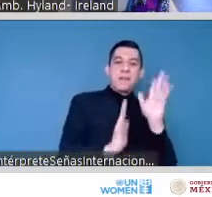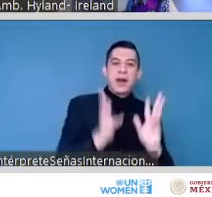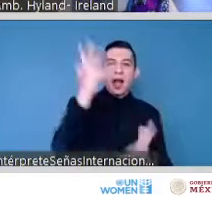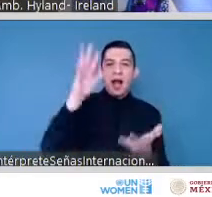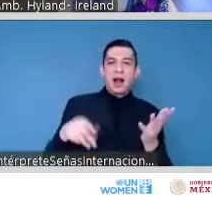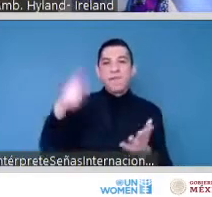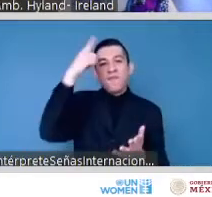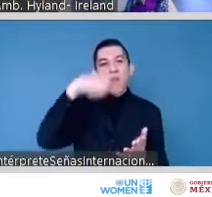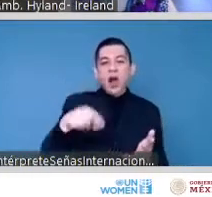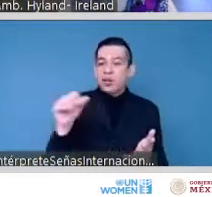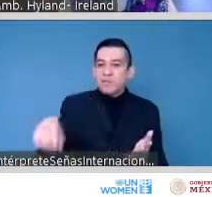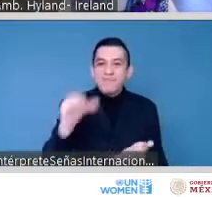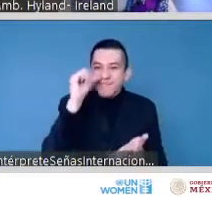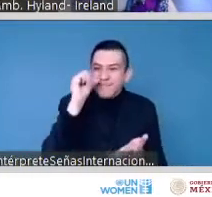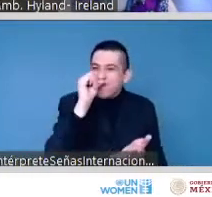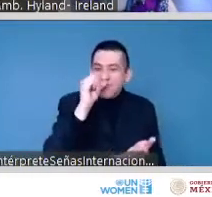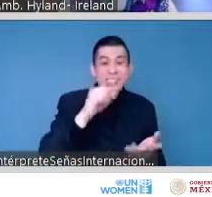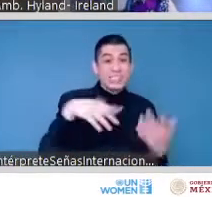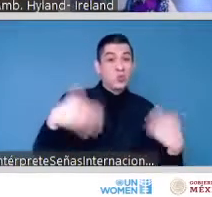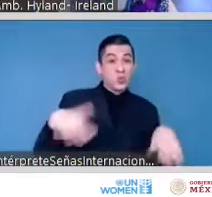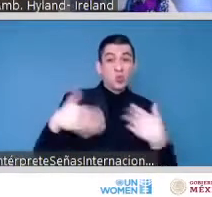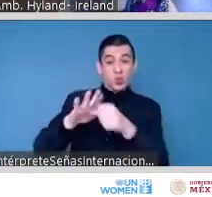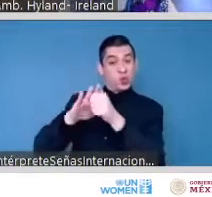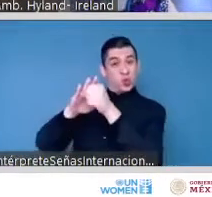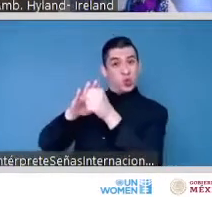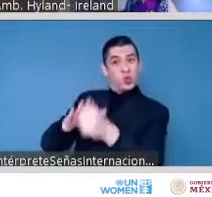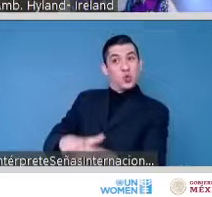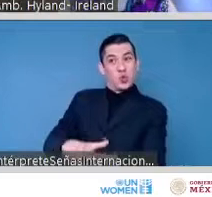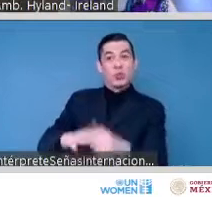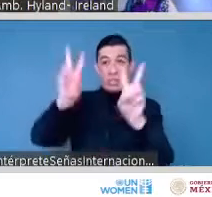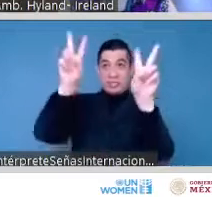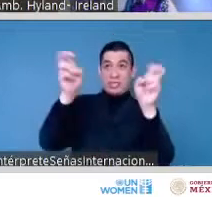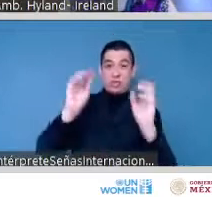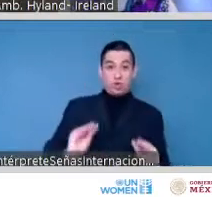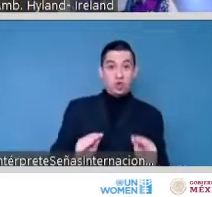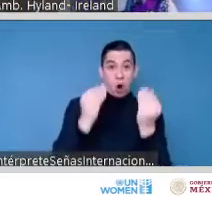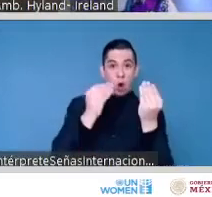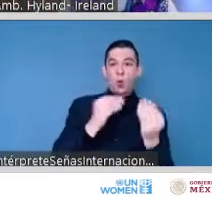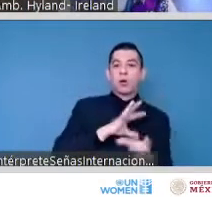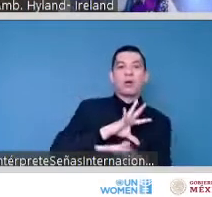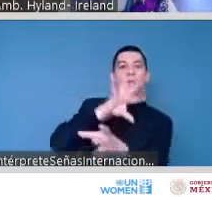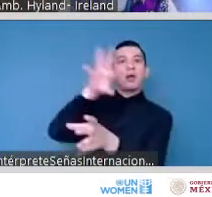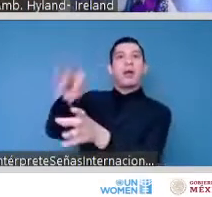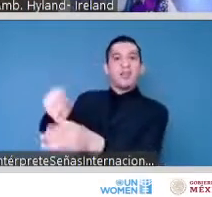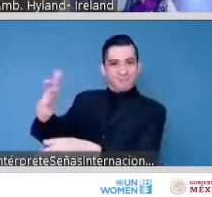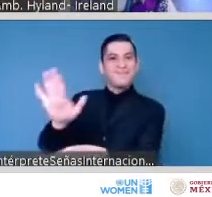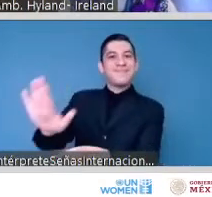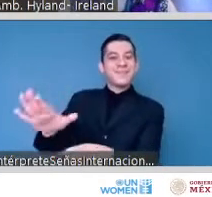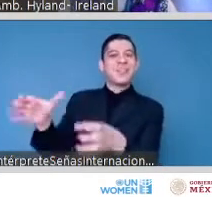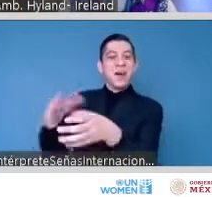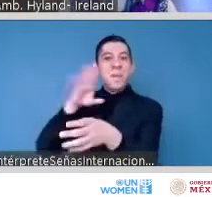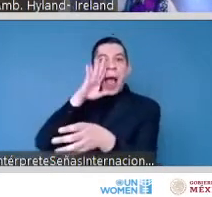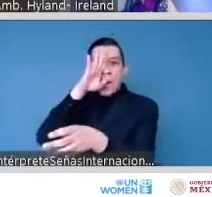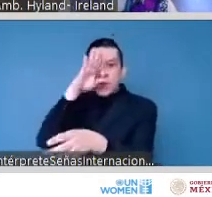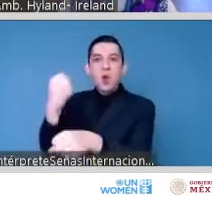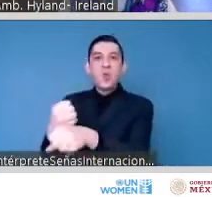amenazas muy grandes con el tema del reclutamiento de los jóvenes, no solamente a ser parte de grupos armados, sino a ser parte de toda esta cadena de